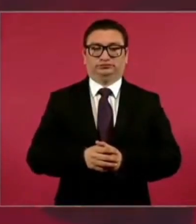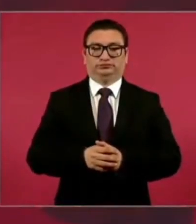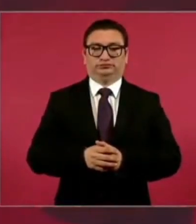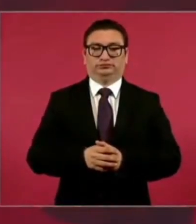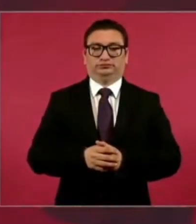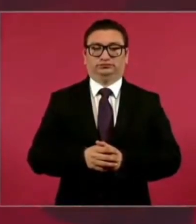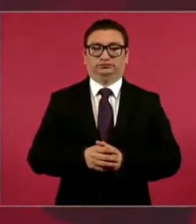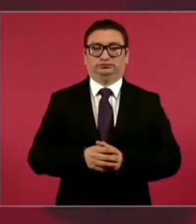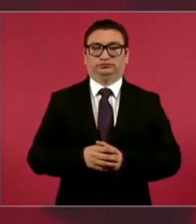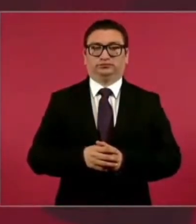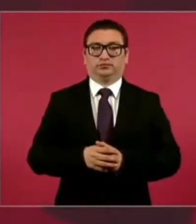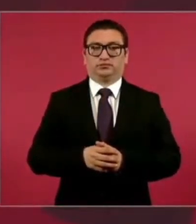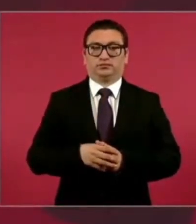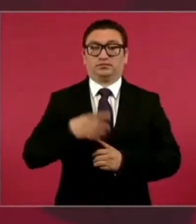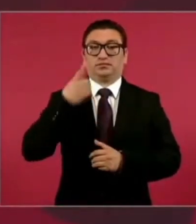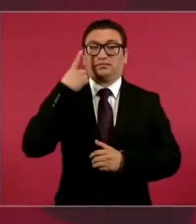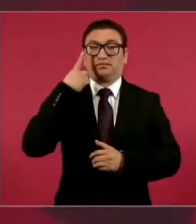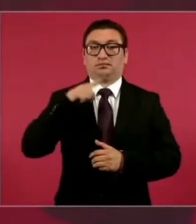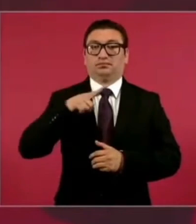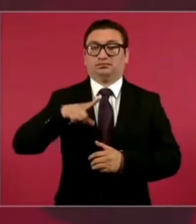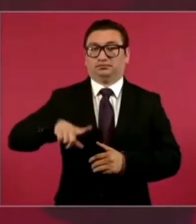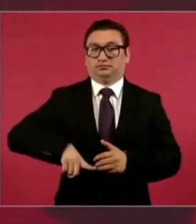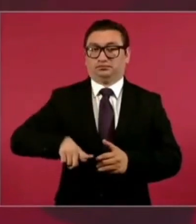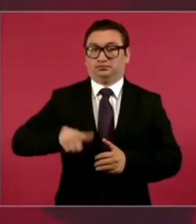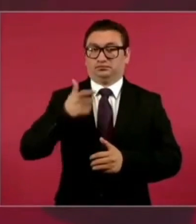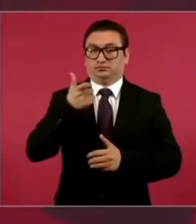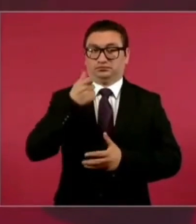para aprobarle el presupuesto,